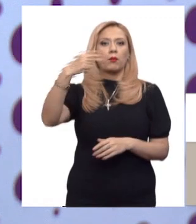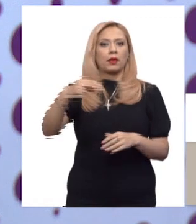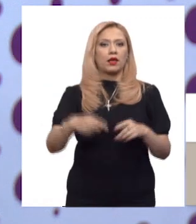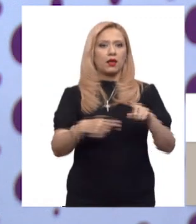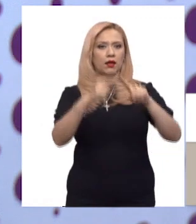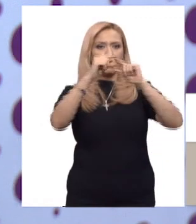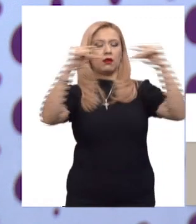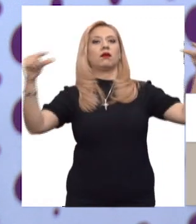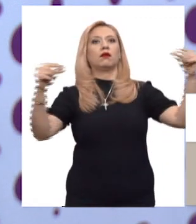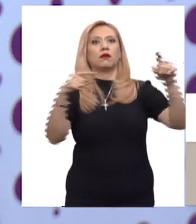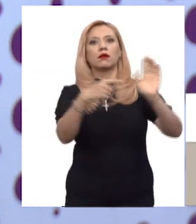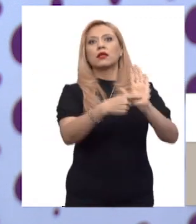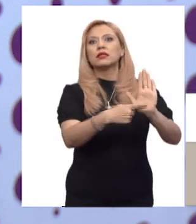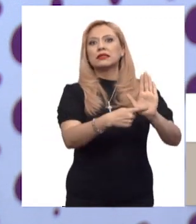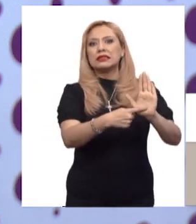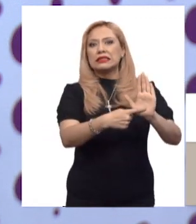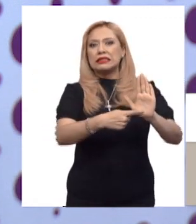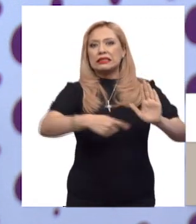que pueda relevar